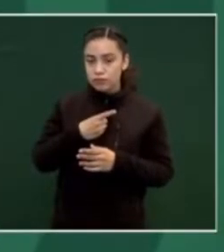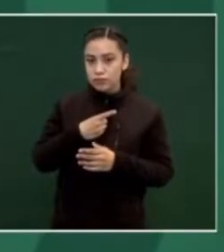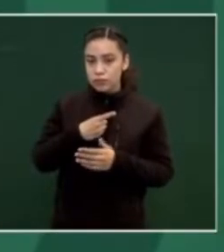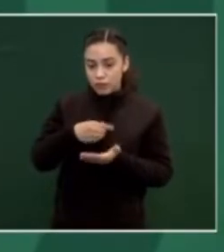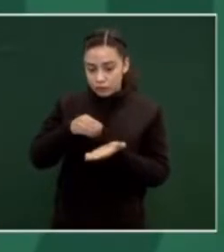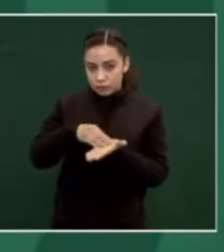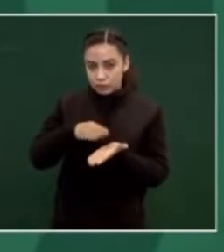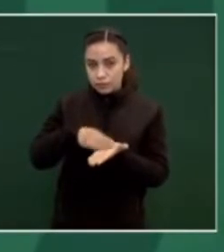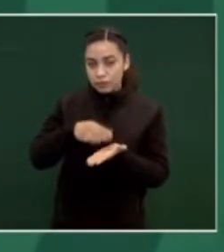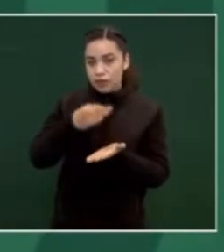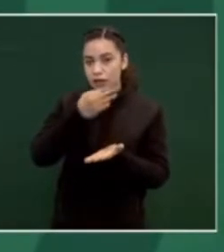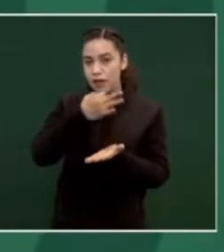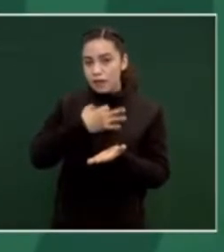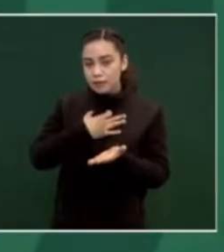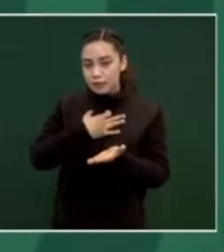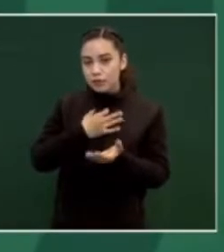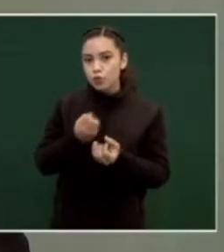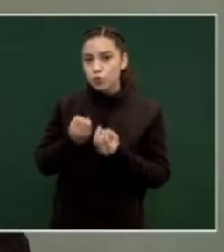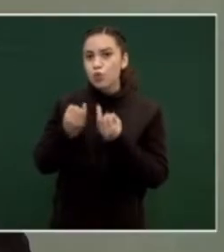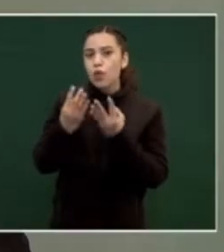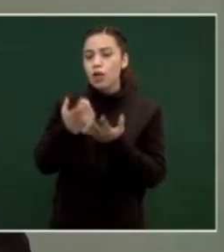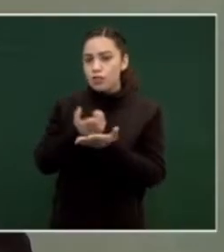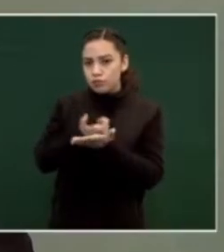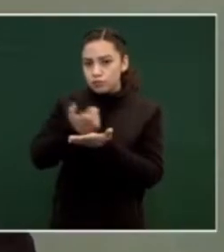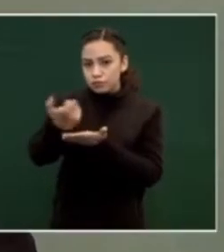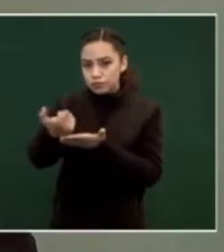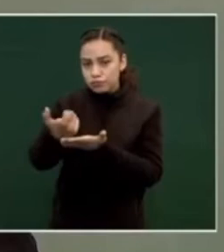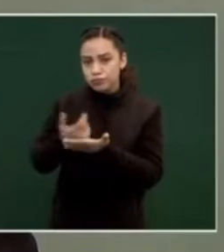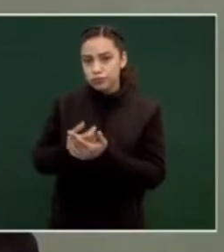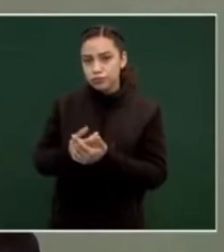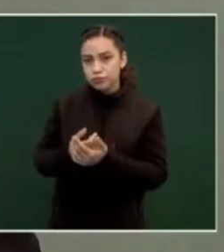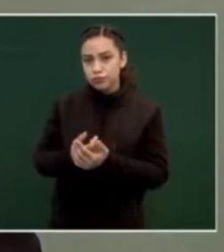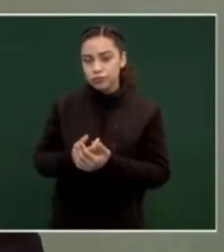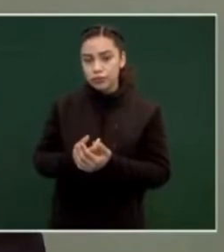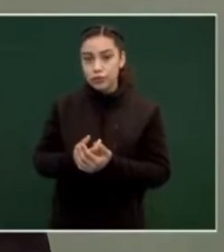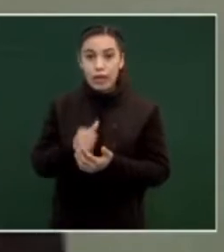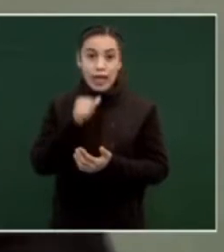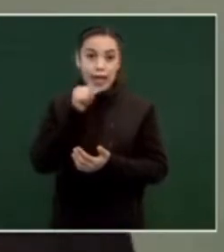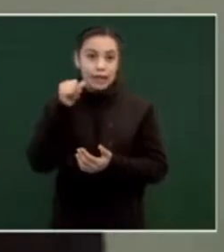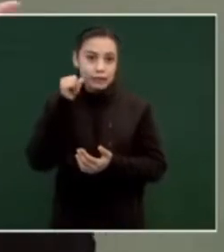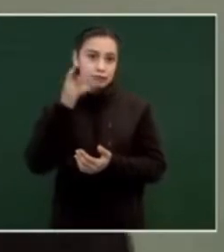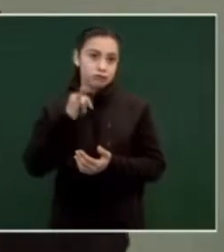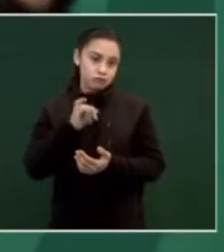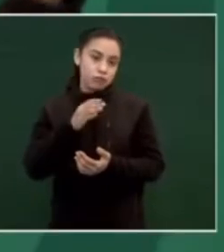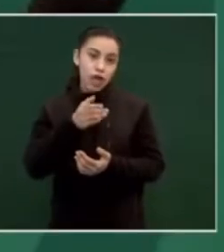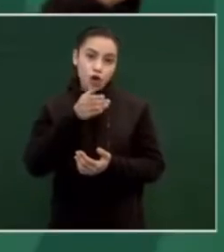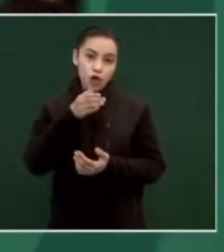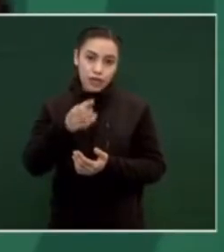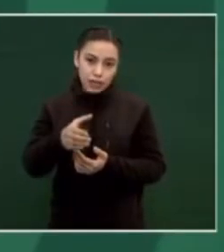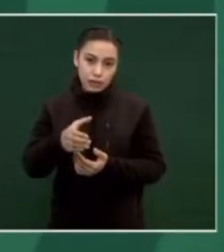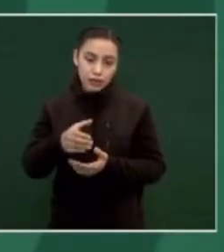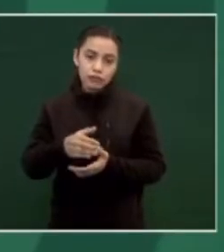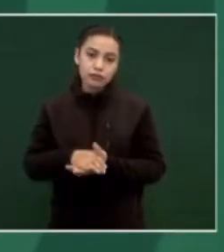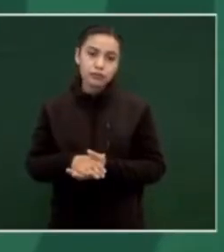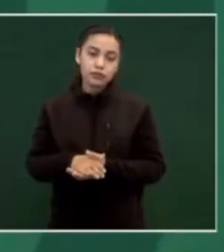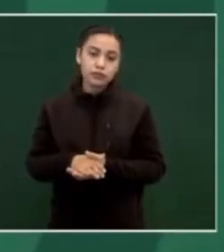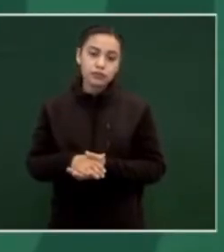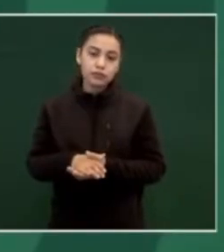el contexto por fin qué primero